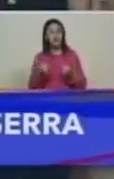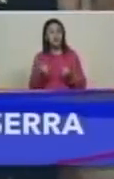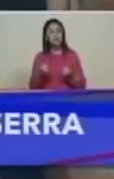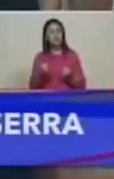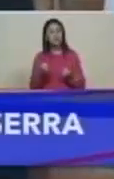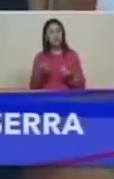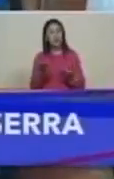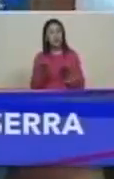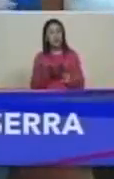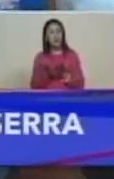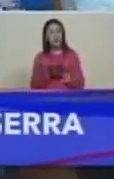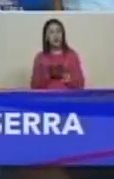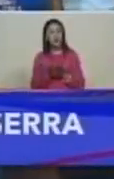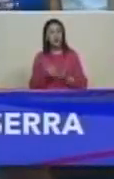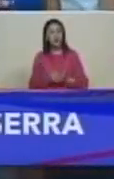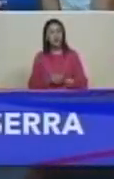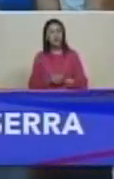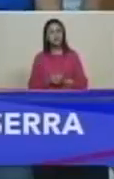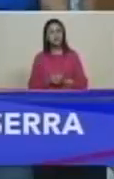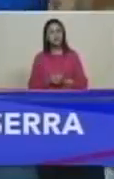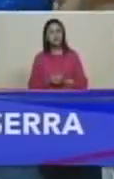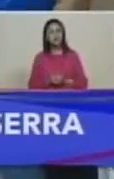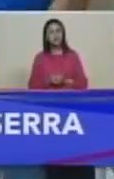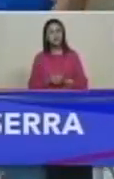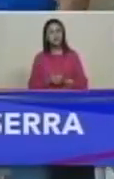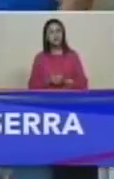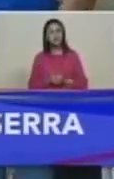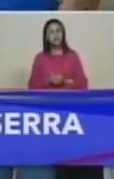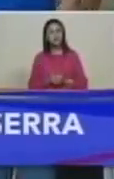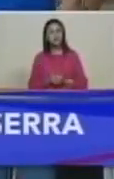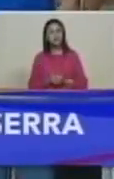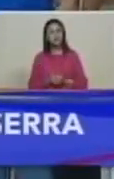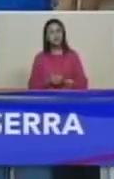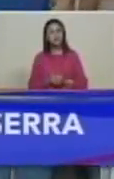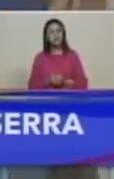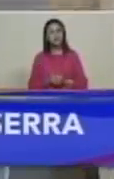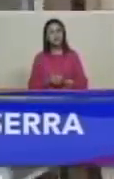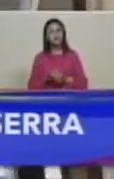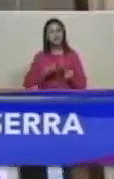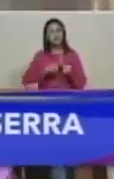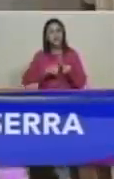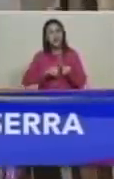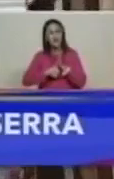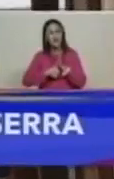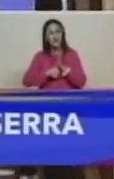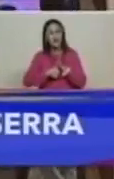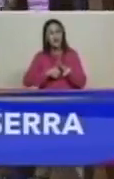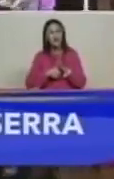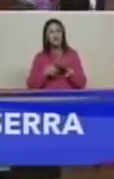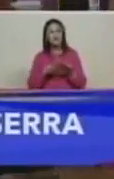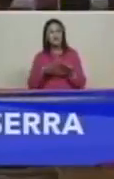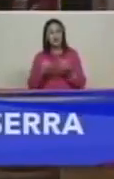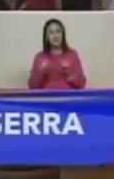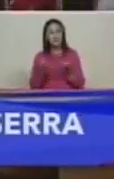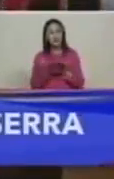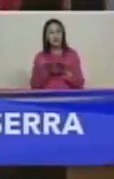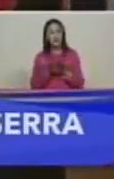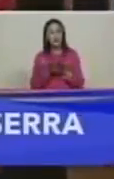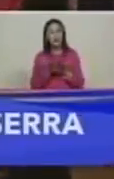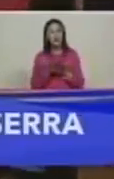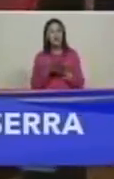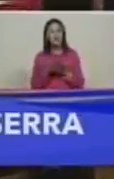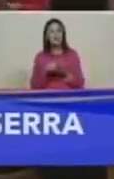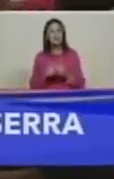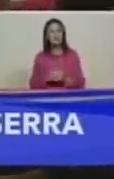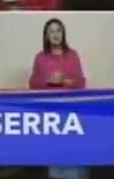escuela. Venimos de El Saime va a la escuela y Salud va a la escuela, pero ¿quién más que la directora regional de salud que nos va a explicar sobre